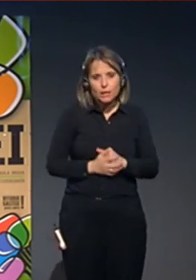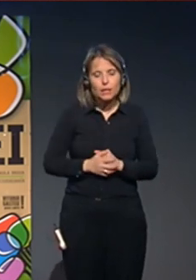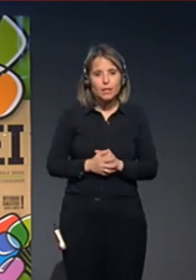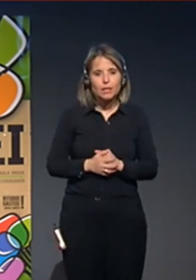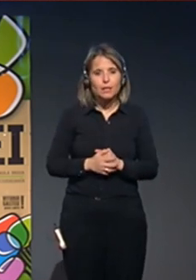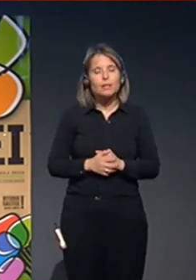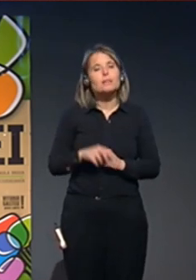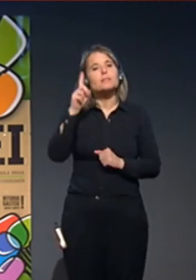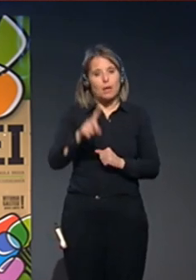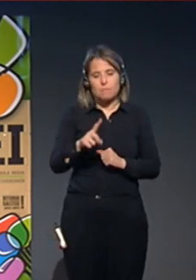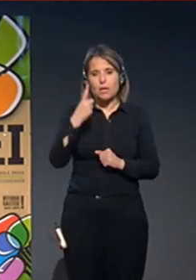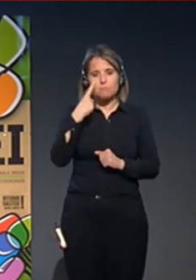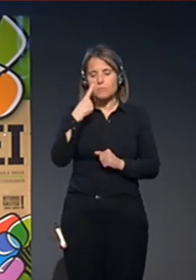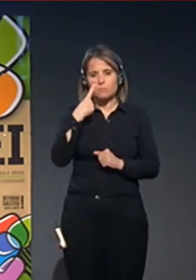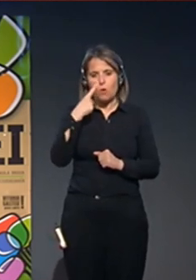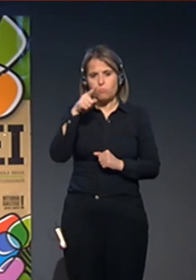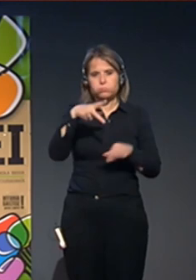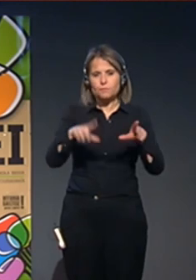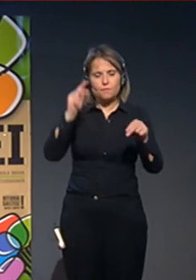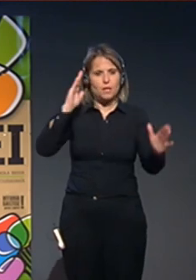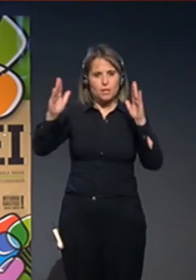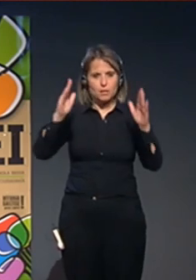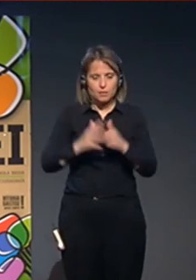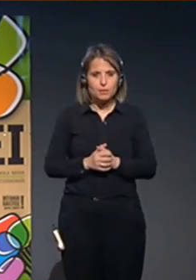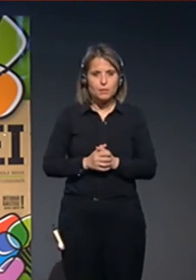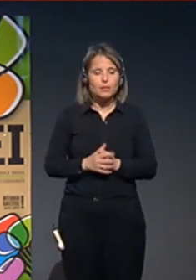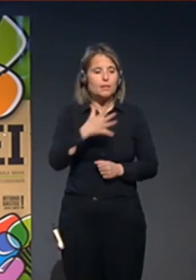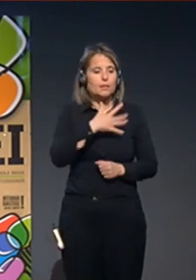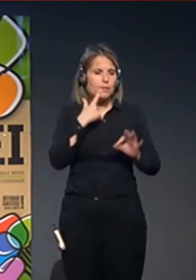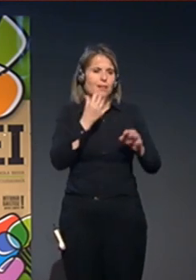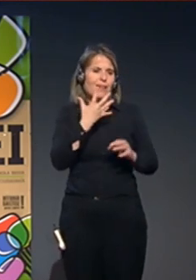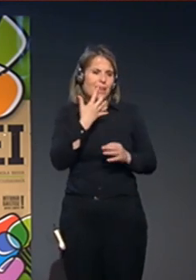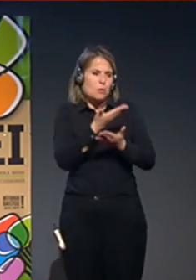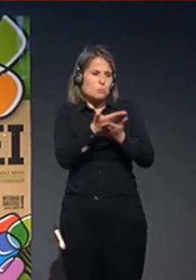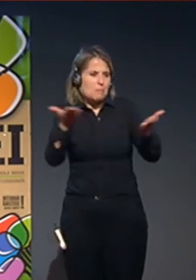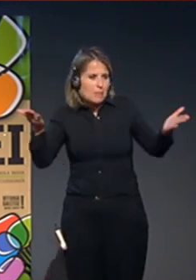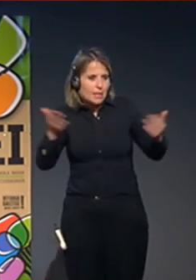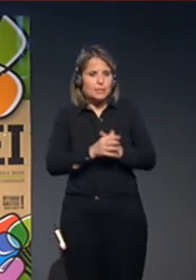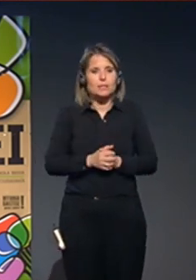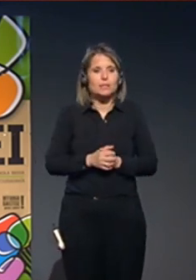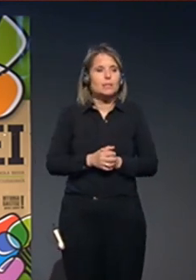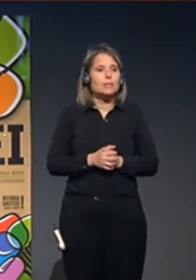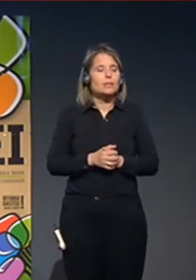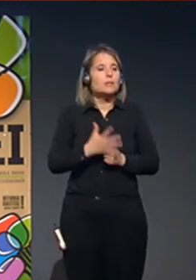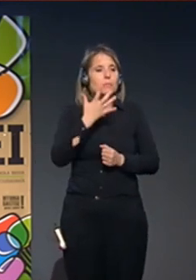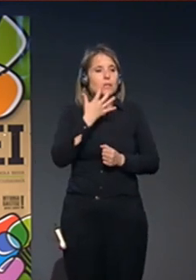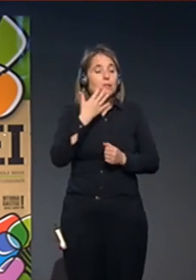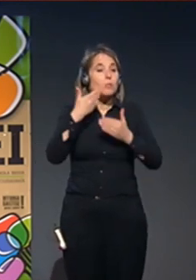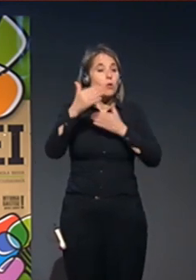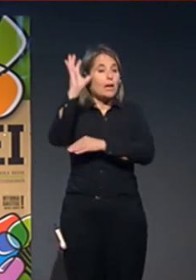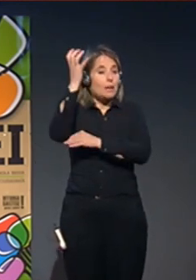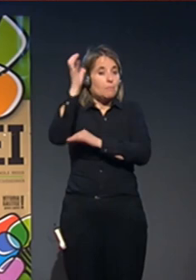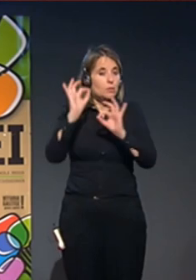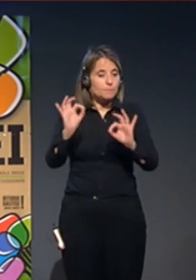años y terminó con eler en fin así muchas más cosas desde el punto de vista de cambio